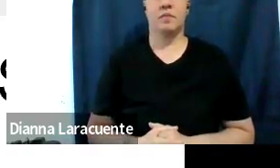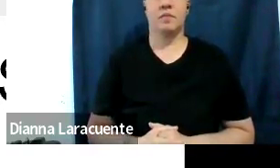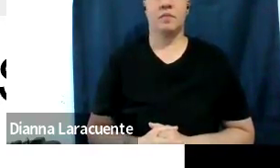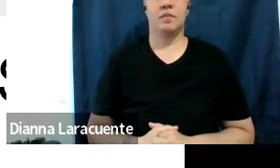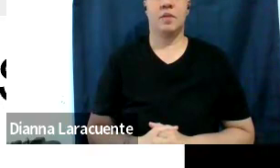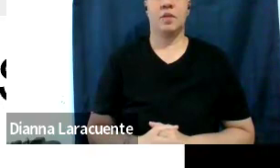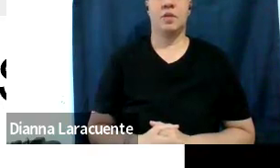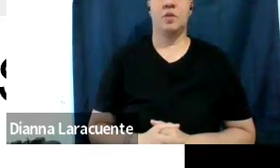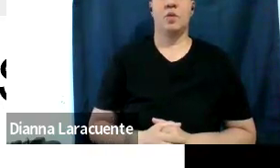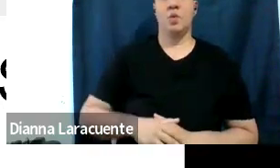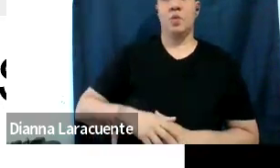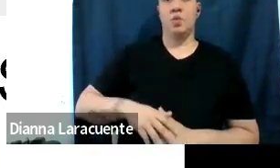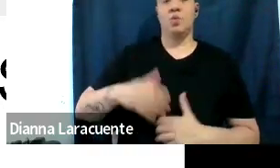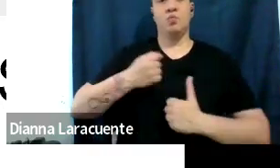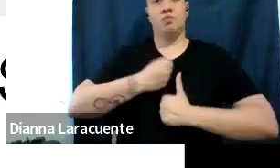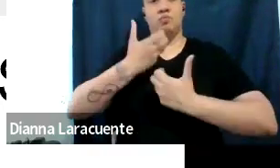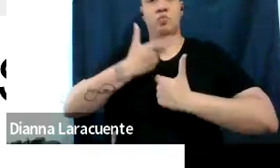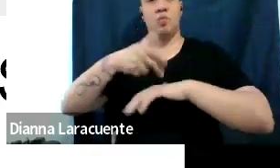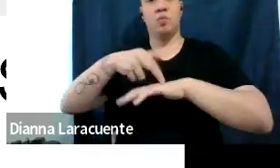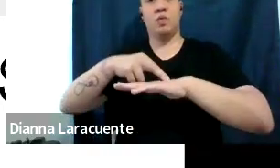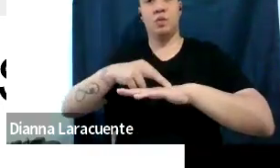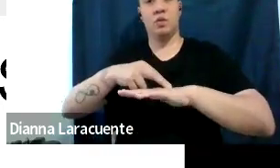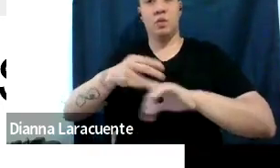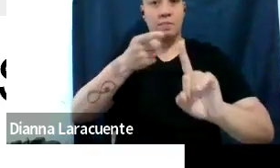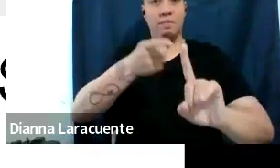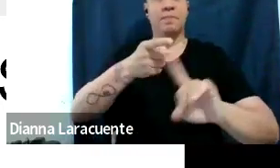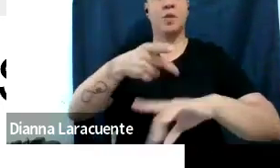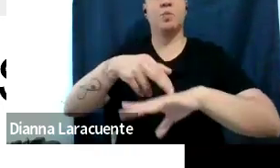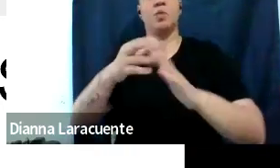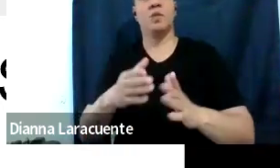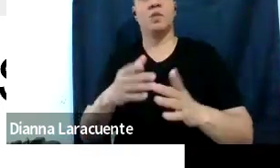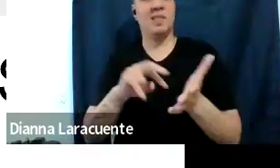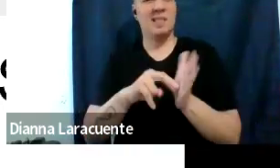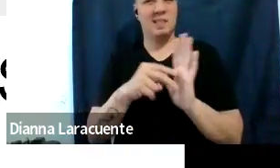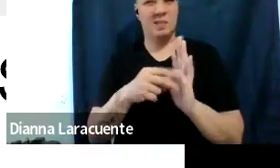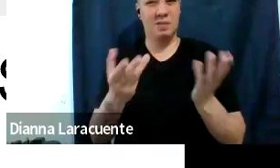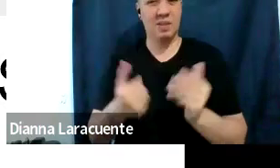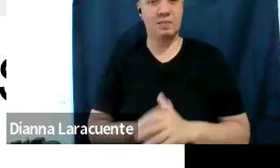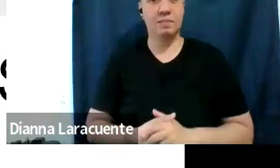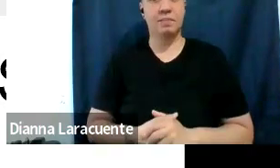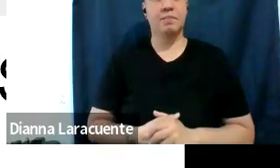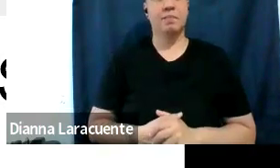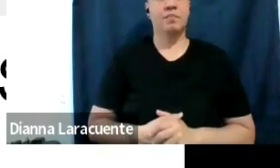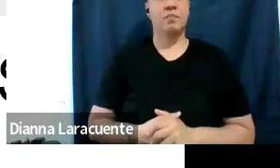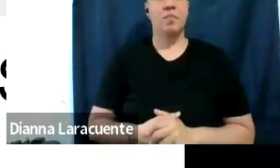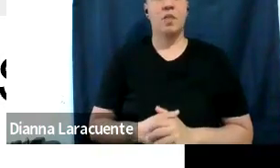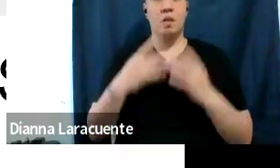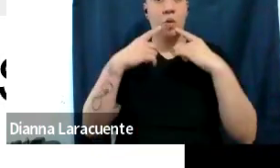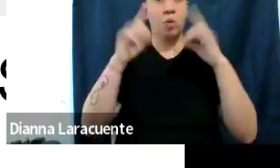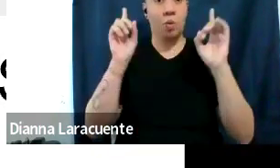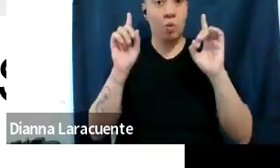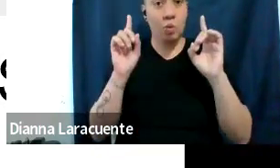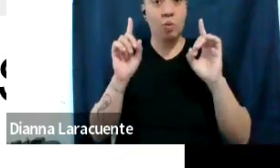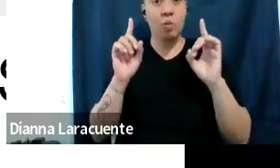prédicas era Puerto Rico para los puertorriqueños. ¿Y qué quería decir eso? ¿Qué consiguió él además? Quiero